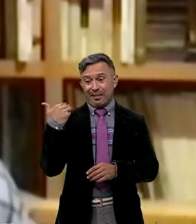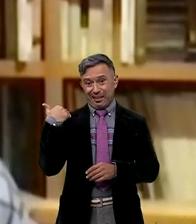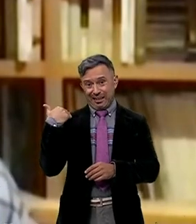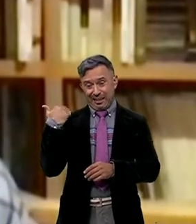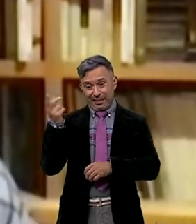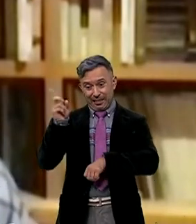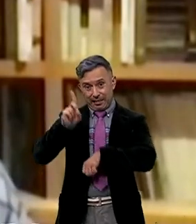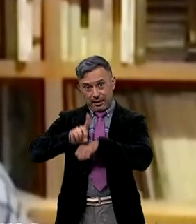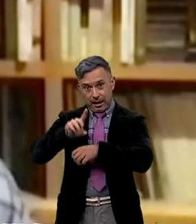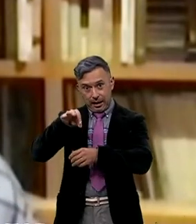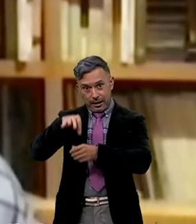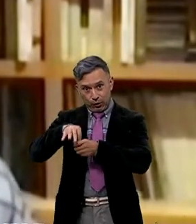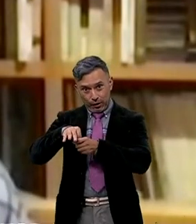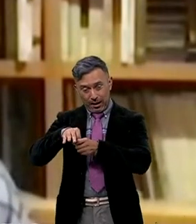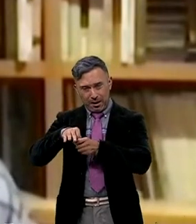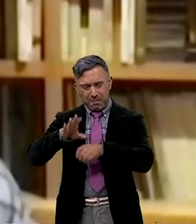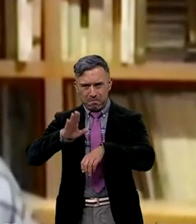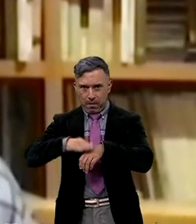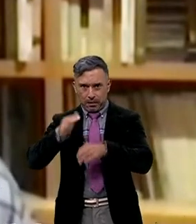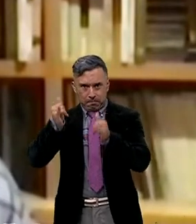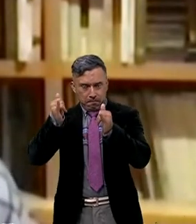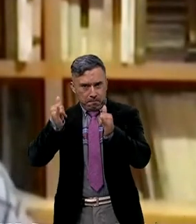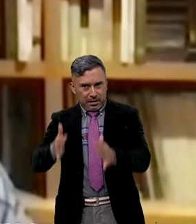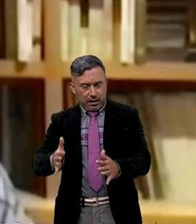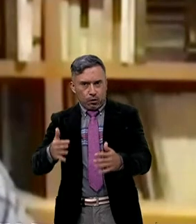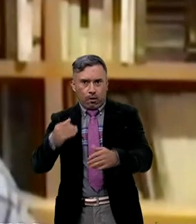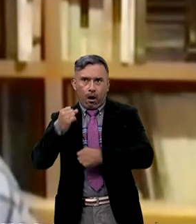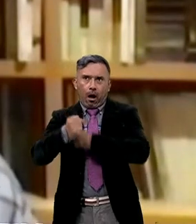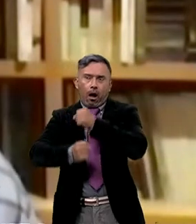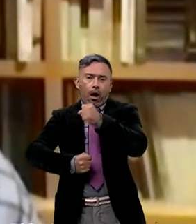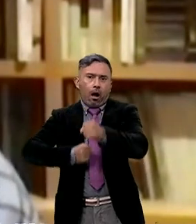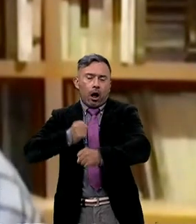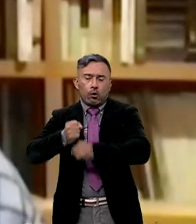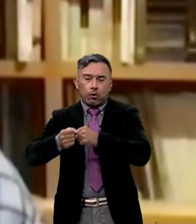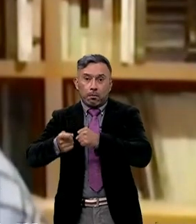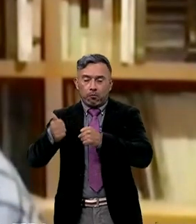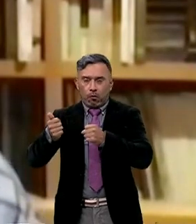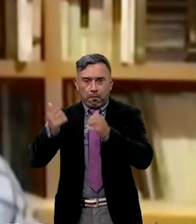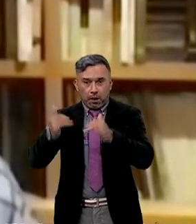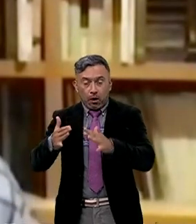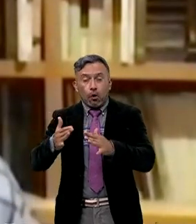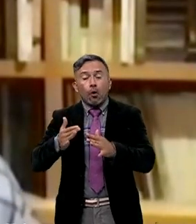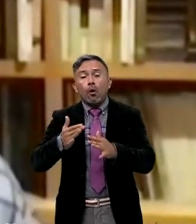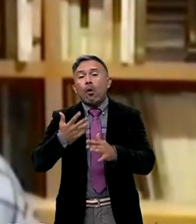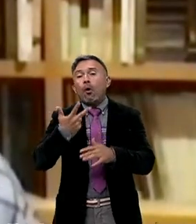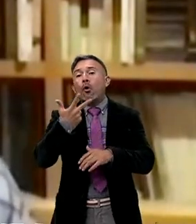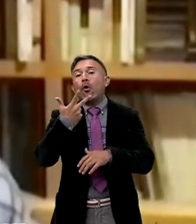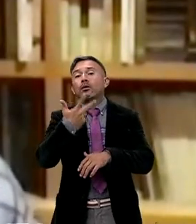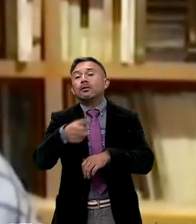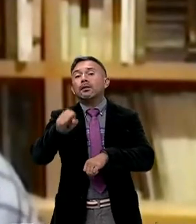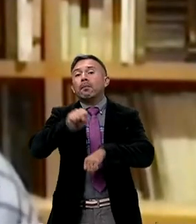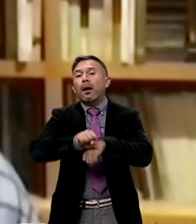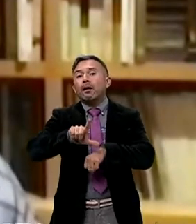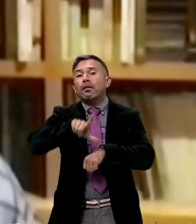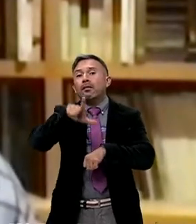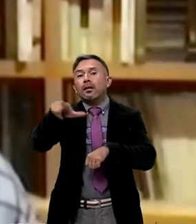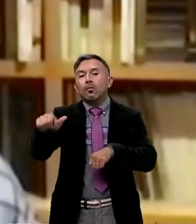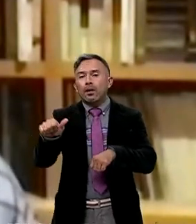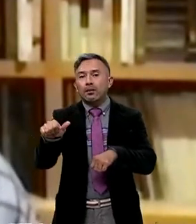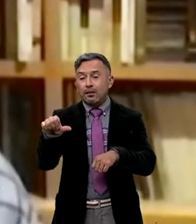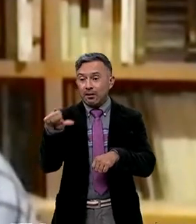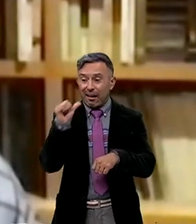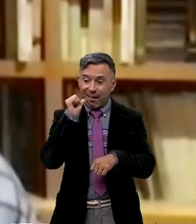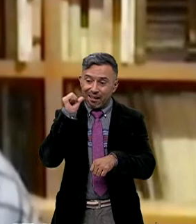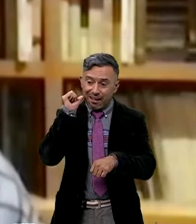la jornada electoral más compleja de la historia lograron la hazaña de tener